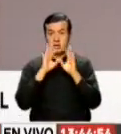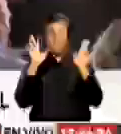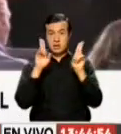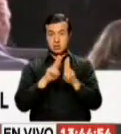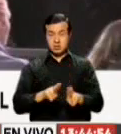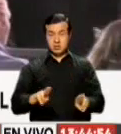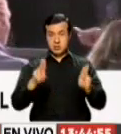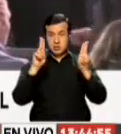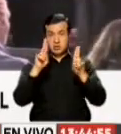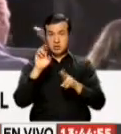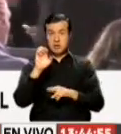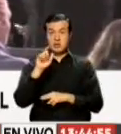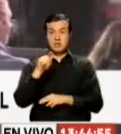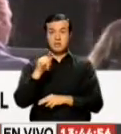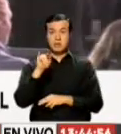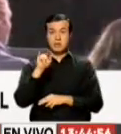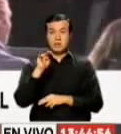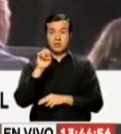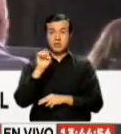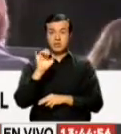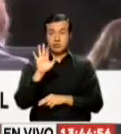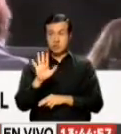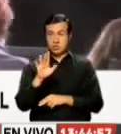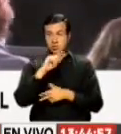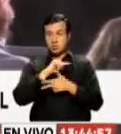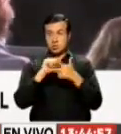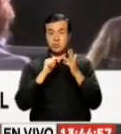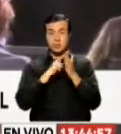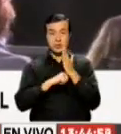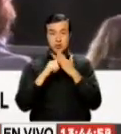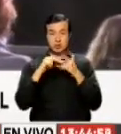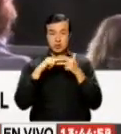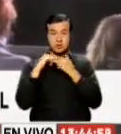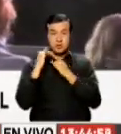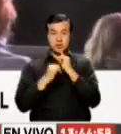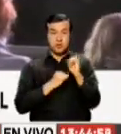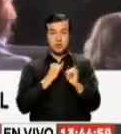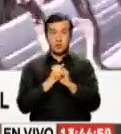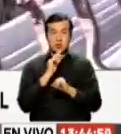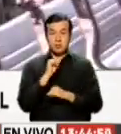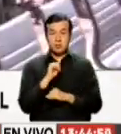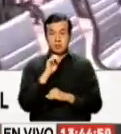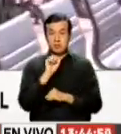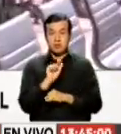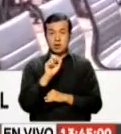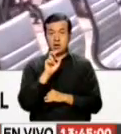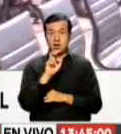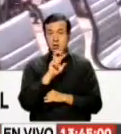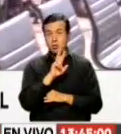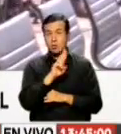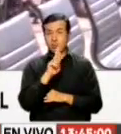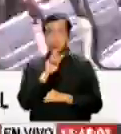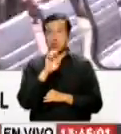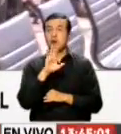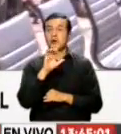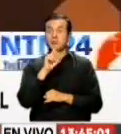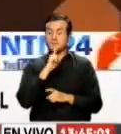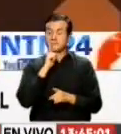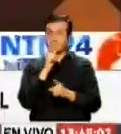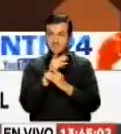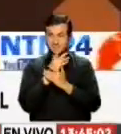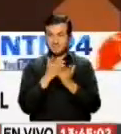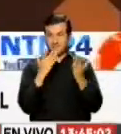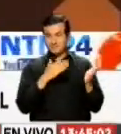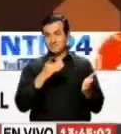Unidas, María Fernanda Espinosa, y Nasser Bourita, el ministro de Relaciones Exteriores de Marruecos, país anfitrión de la conferencia.